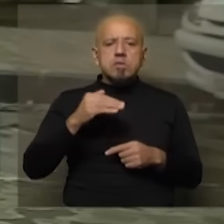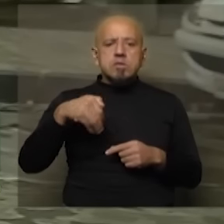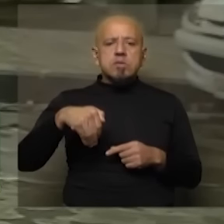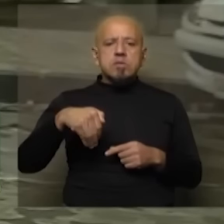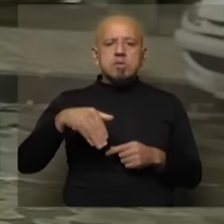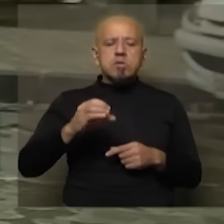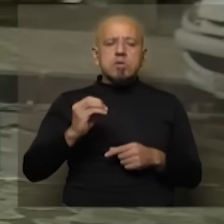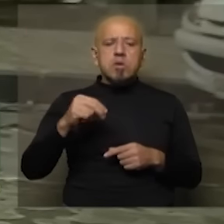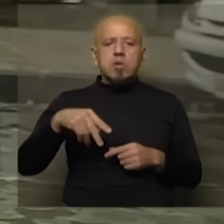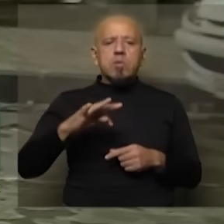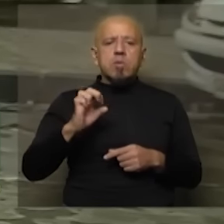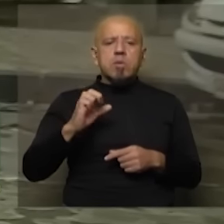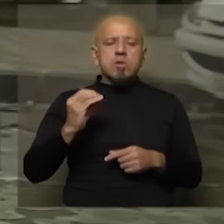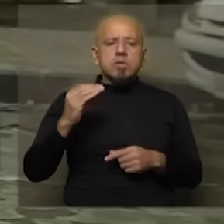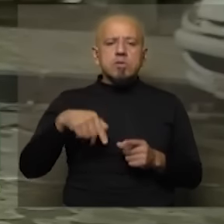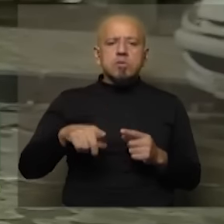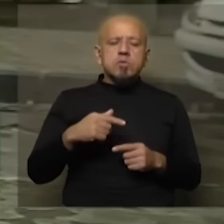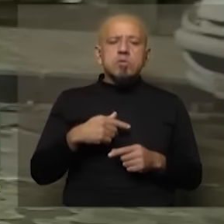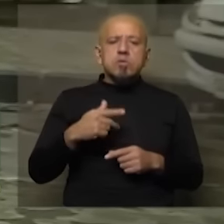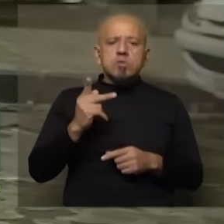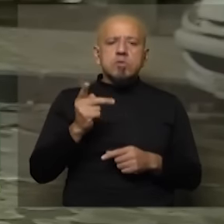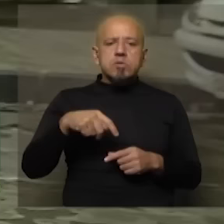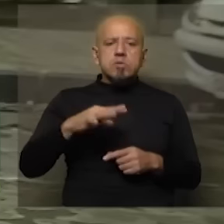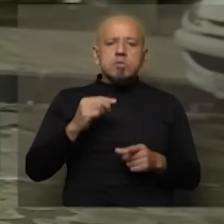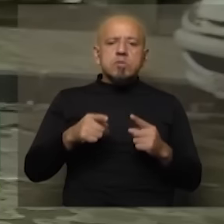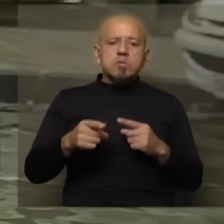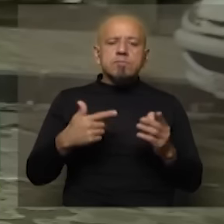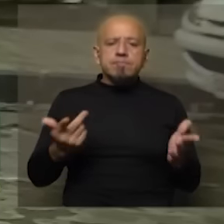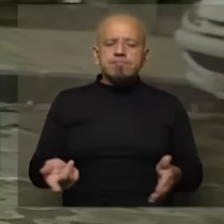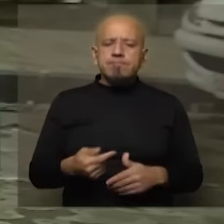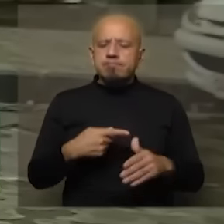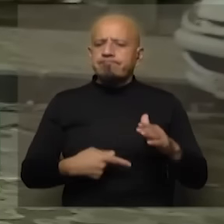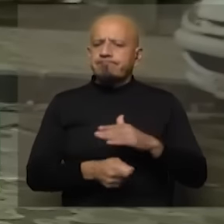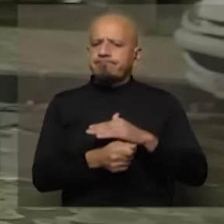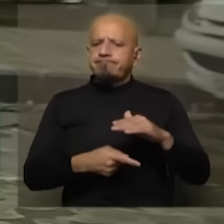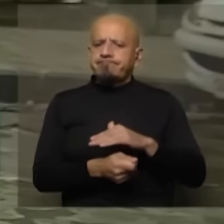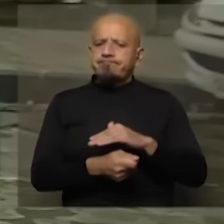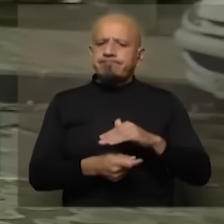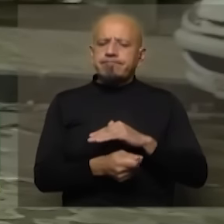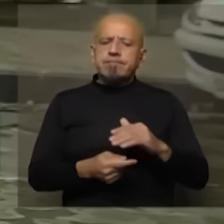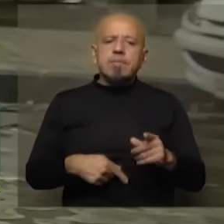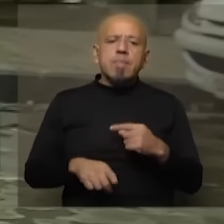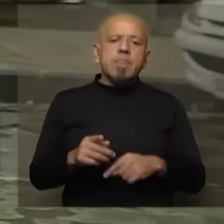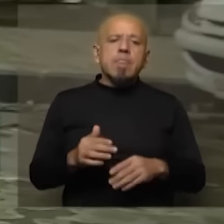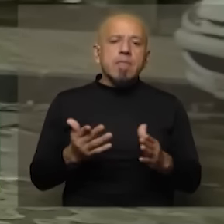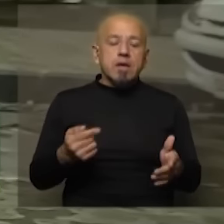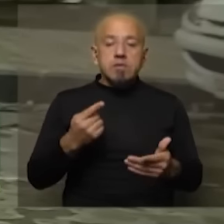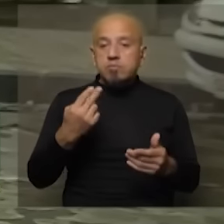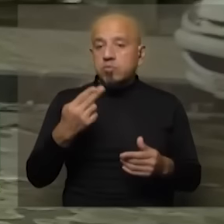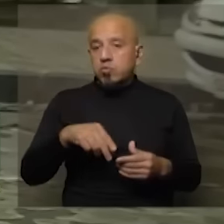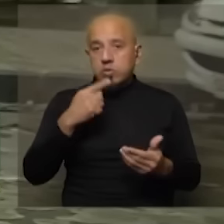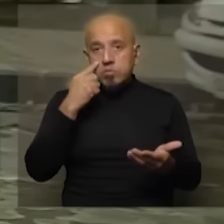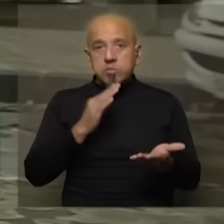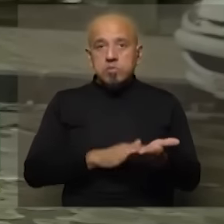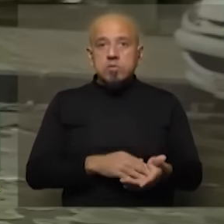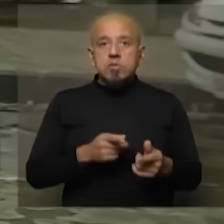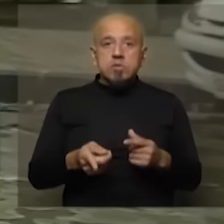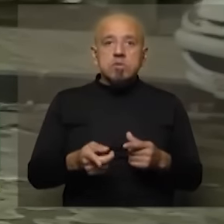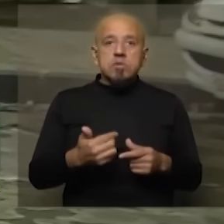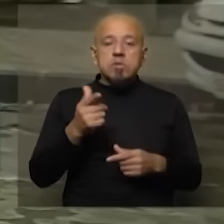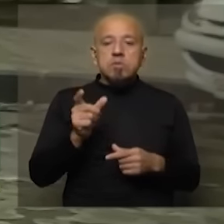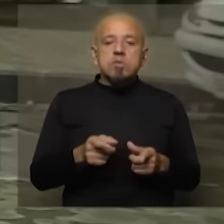con la competidora de Catunasi, los estaba sobornando. Esto nunca se pudo comprobar y también tampoco se pudo comprobar que esta